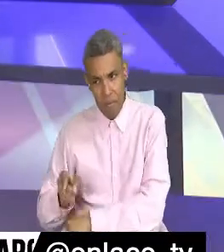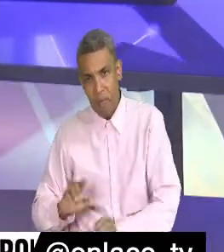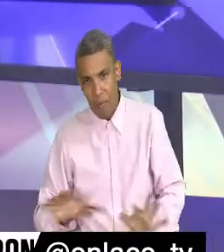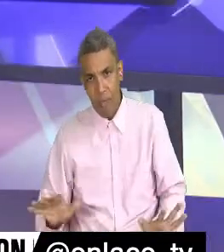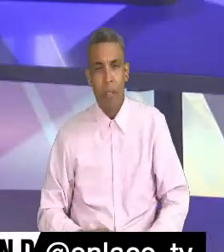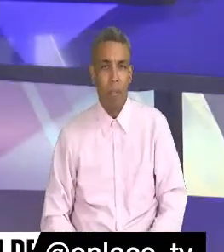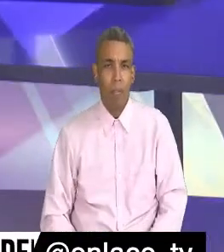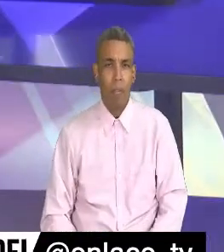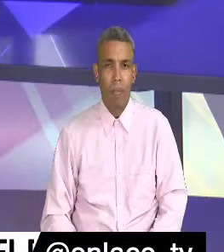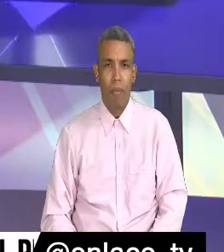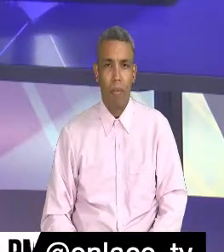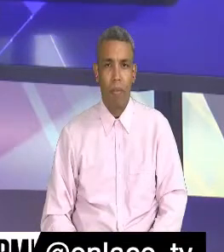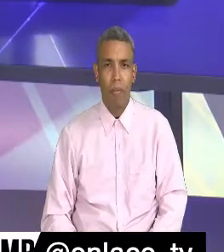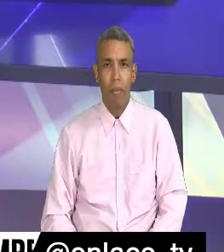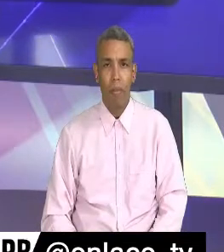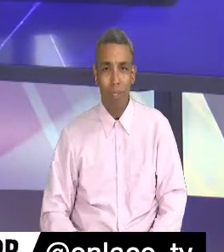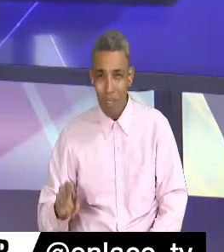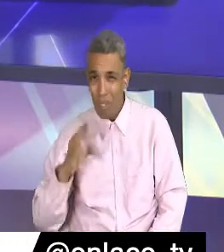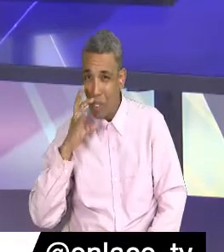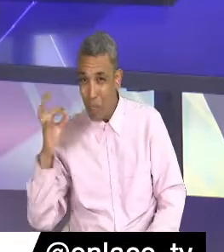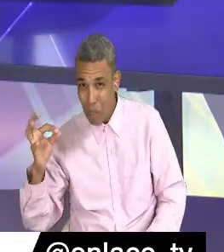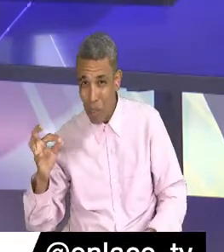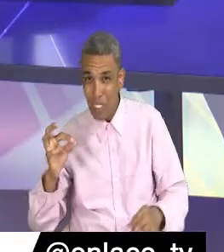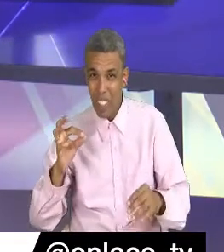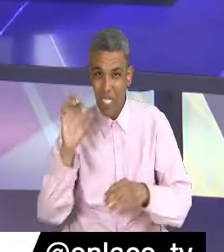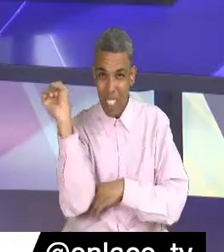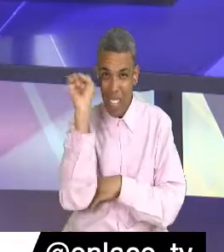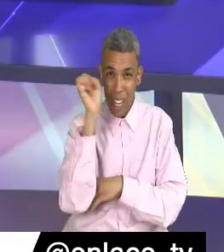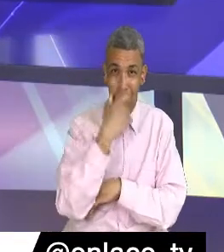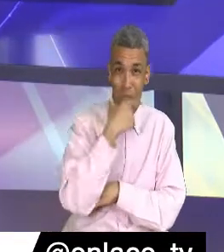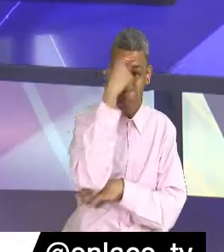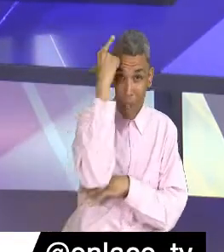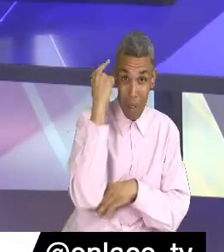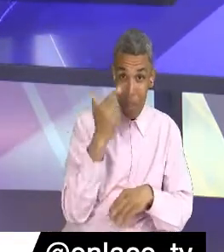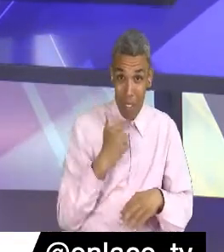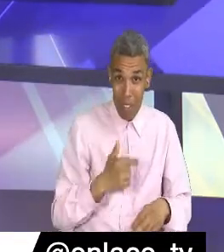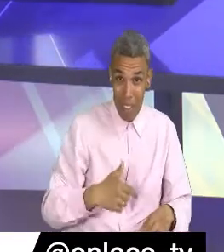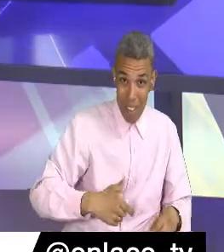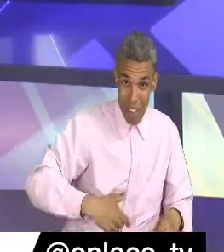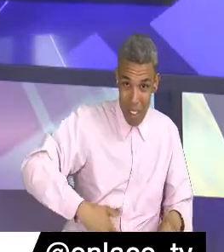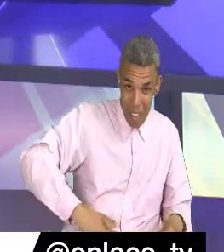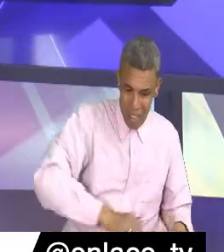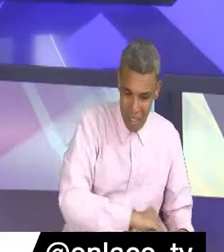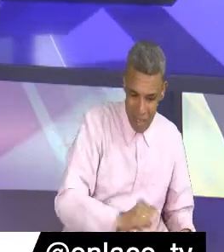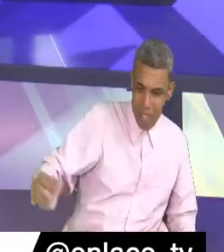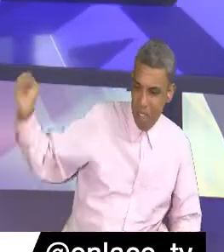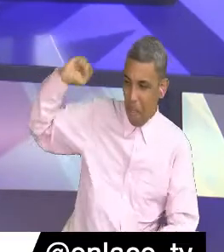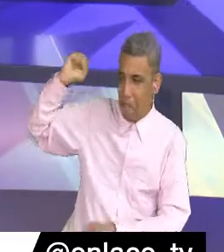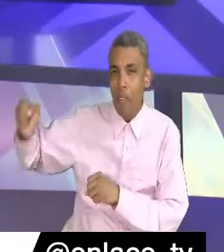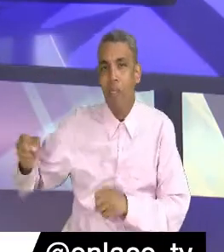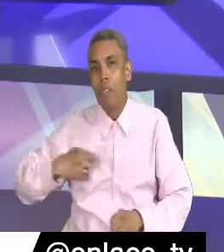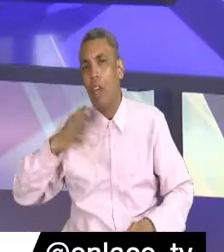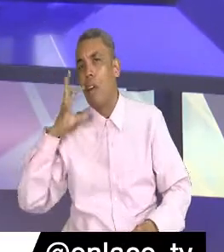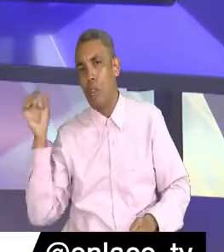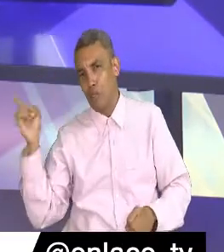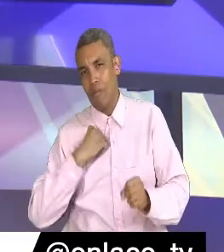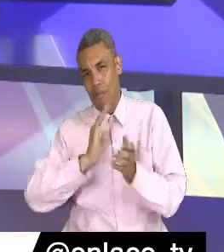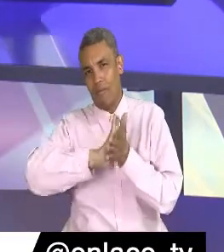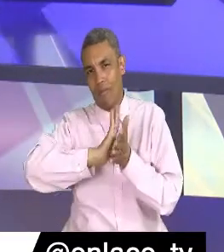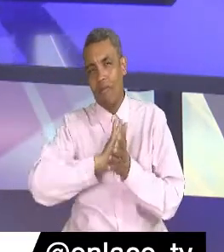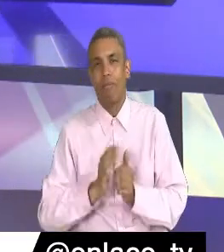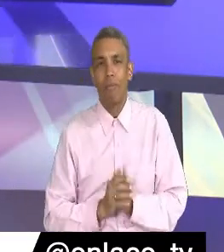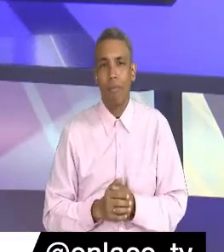Esa es la versión del comerciante que, como les comentaba, sacó el arma y logró herir a esta persona que hoy es